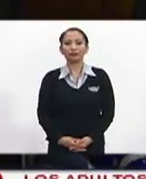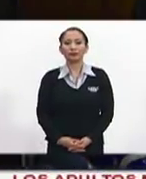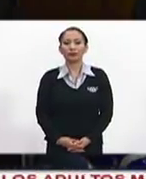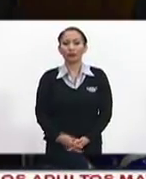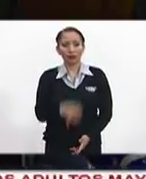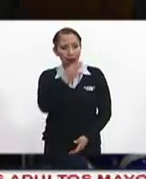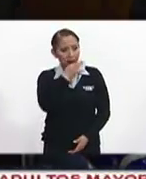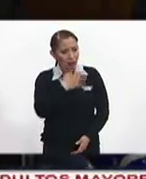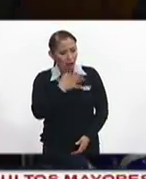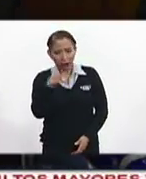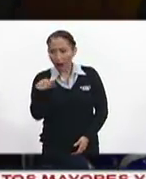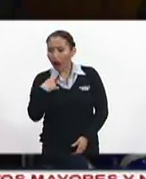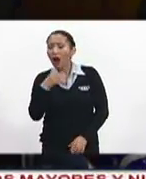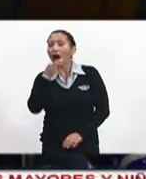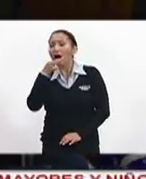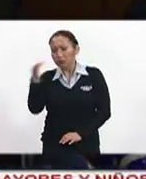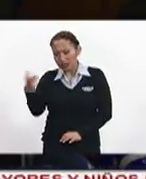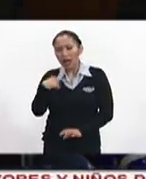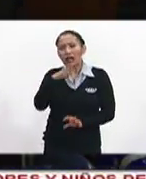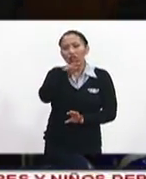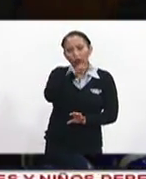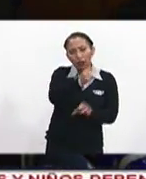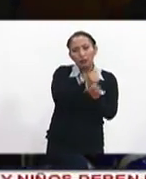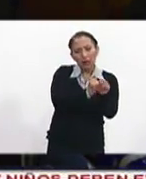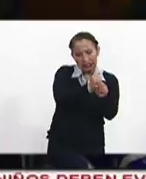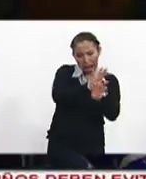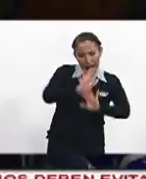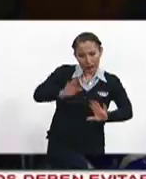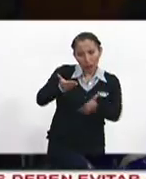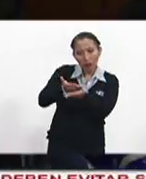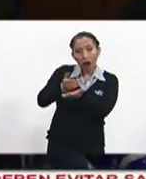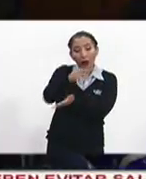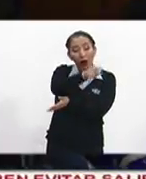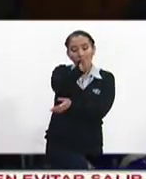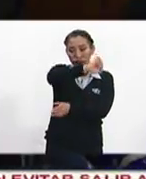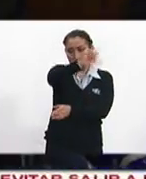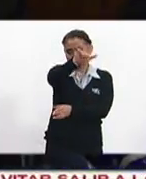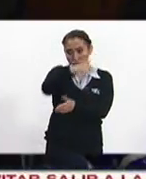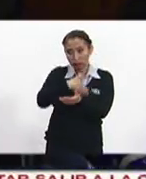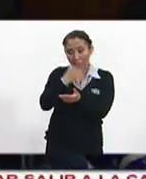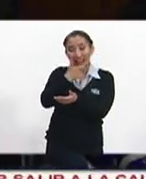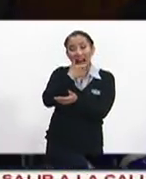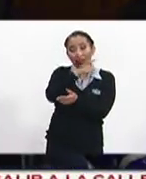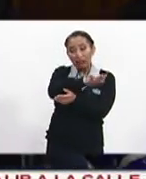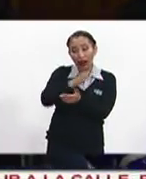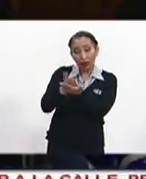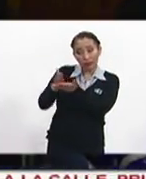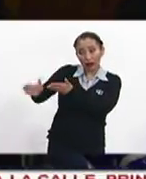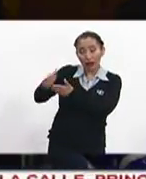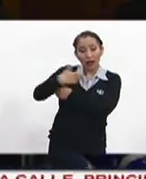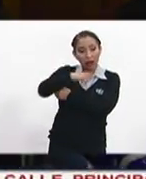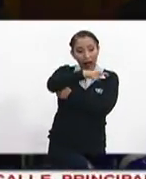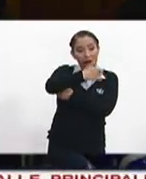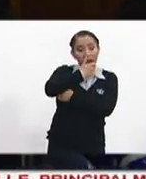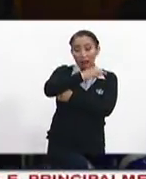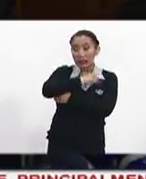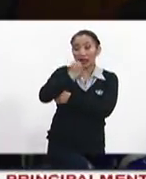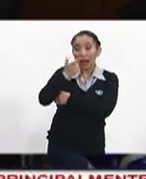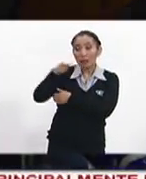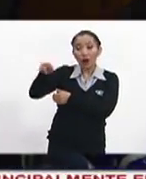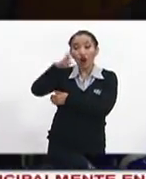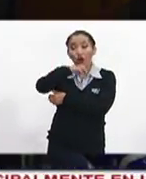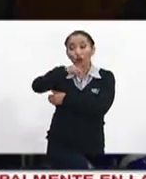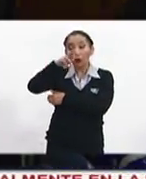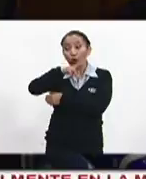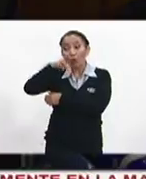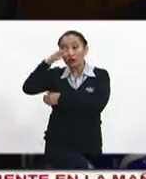Se nos dice que solo se nos puede informar sobre el resultado de la investigación realizada por expertos de la OPAC en Inglaterra, si los británicos así lo desean.